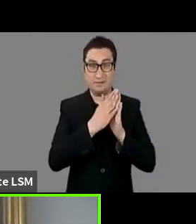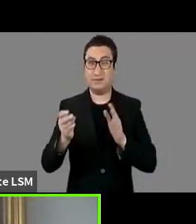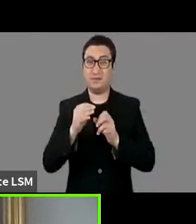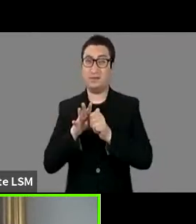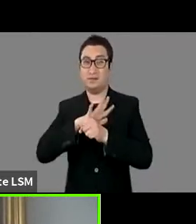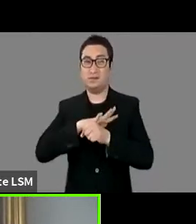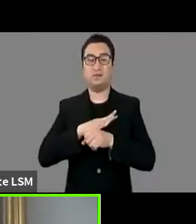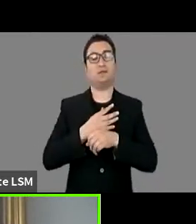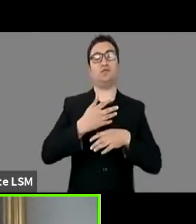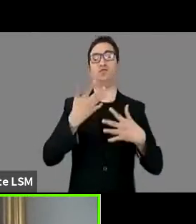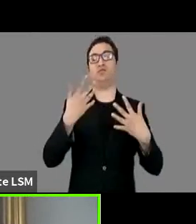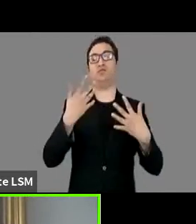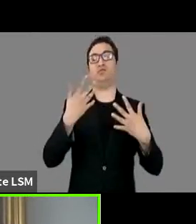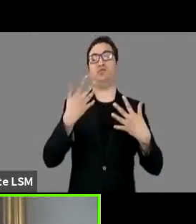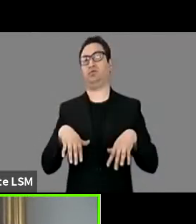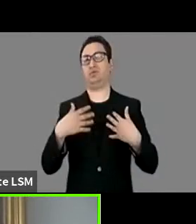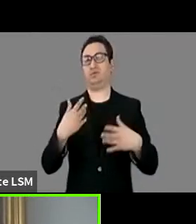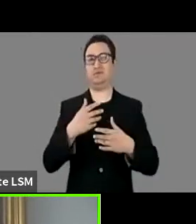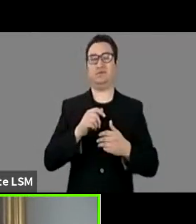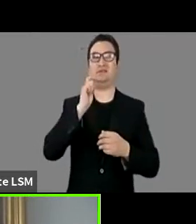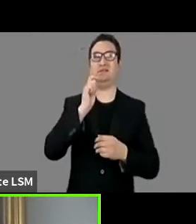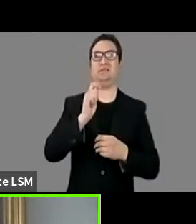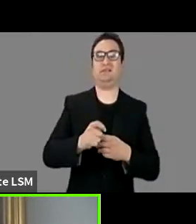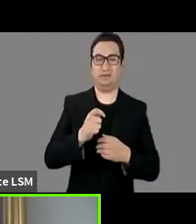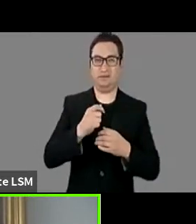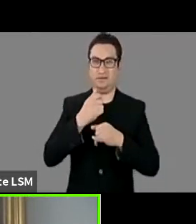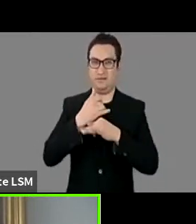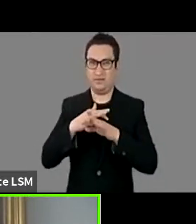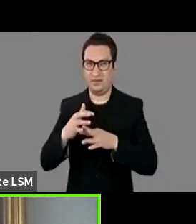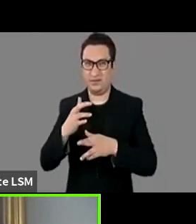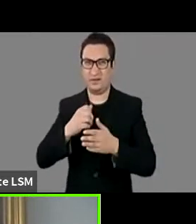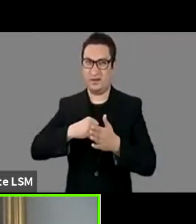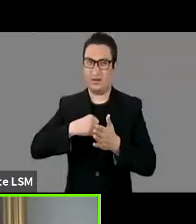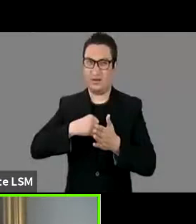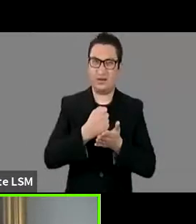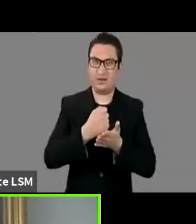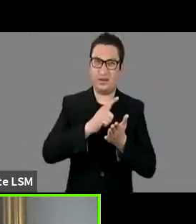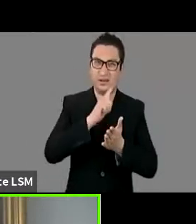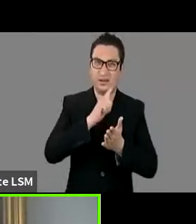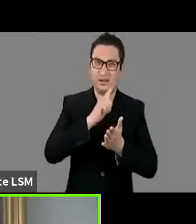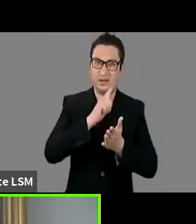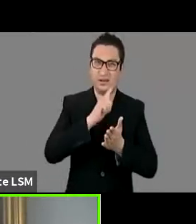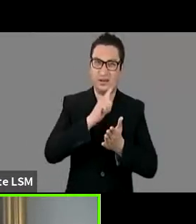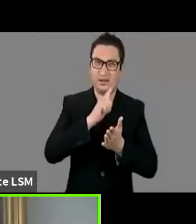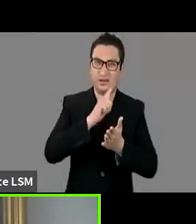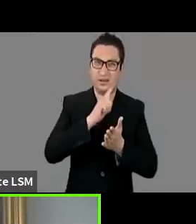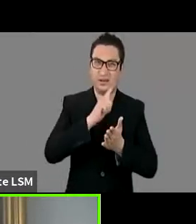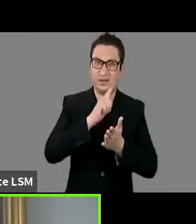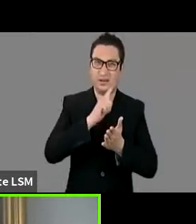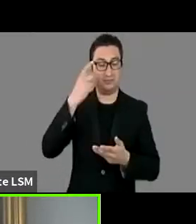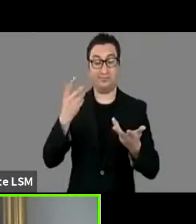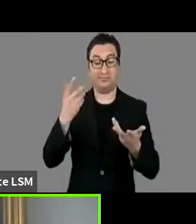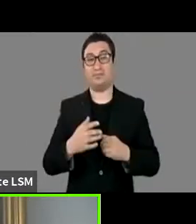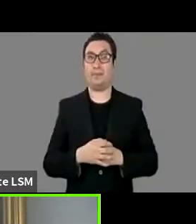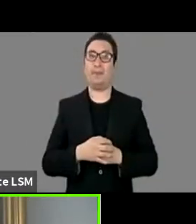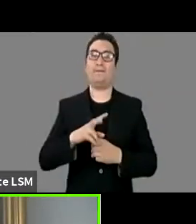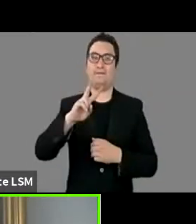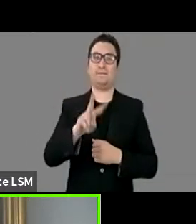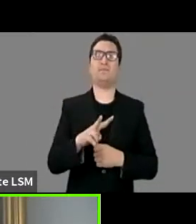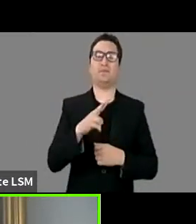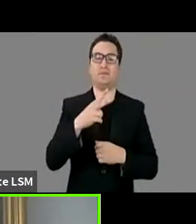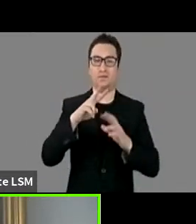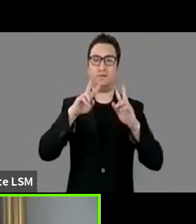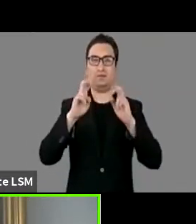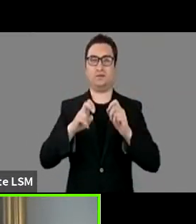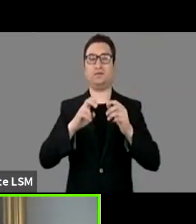el que se aprobara esta ley de salud mental. Finalmente, el poder hablar sobre personas con discapacidad en prisiones,